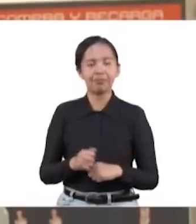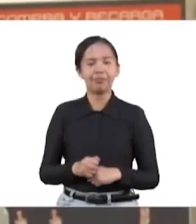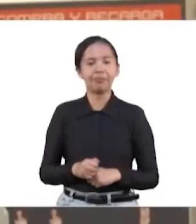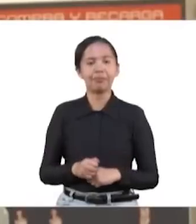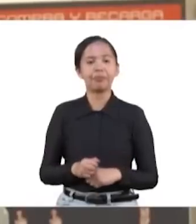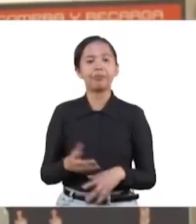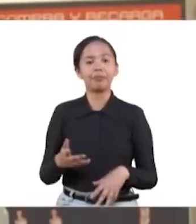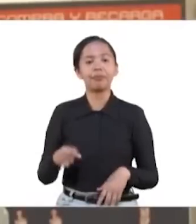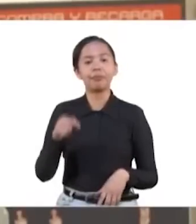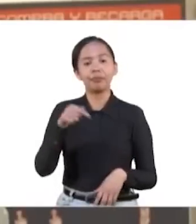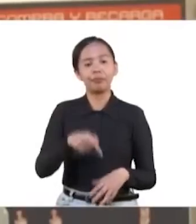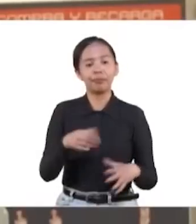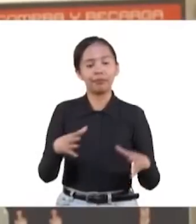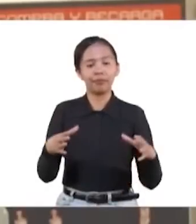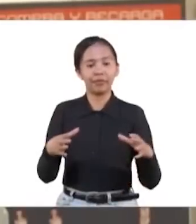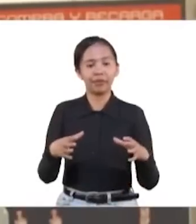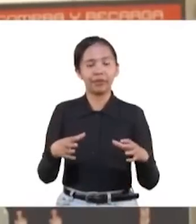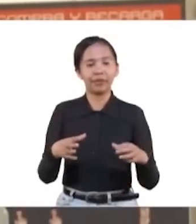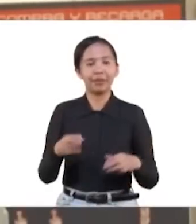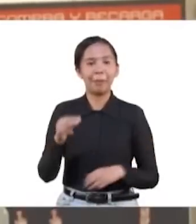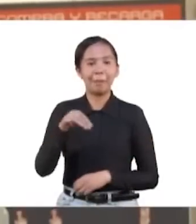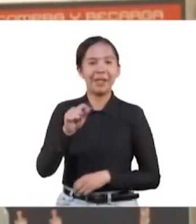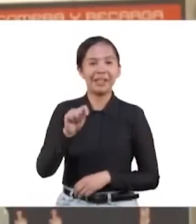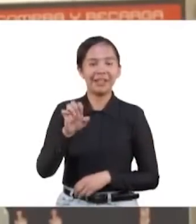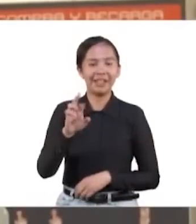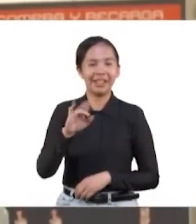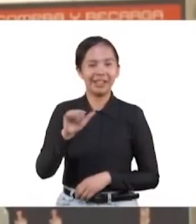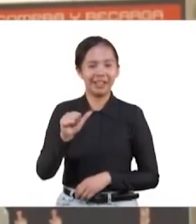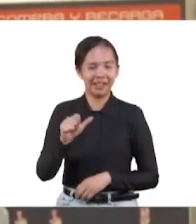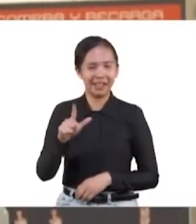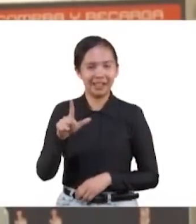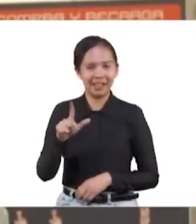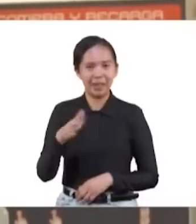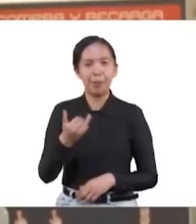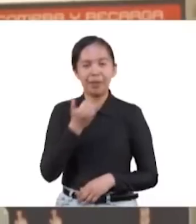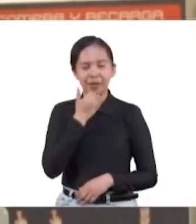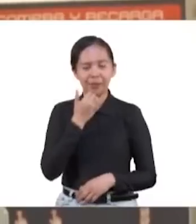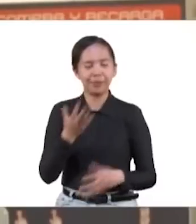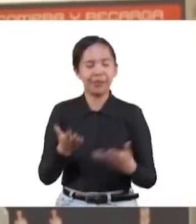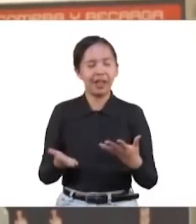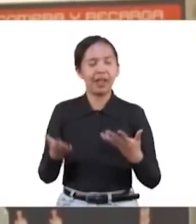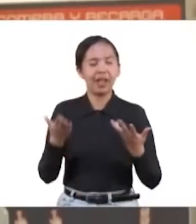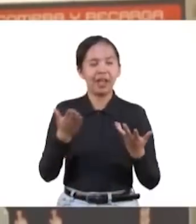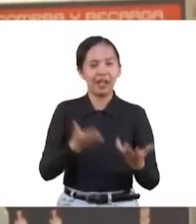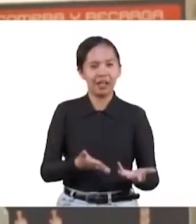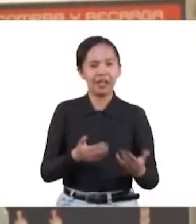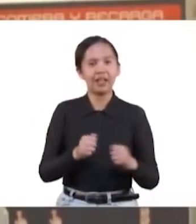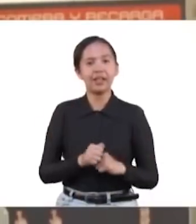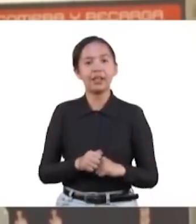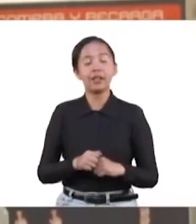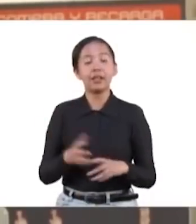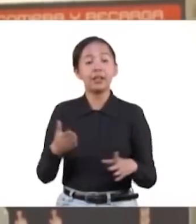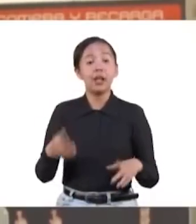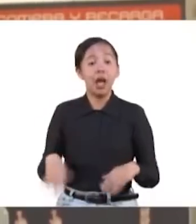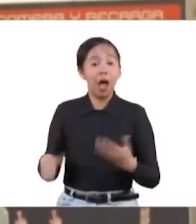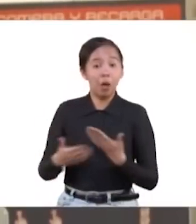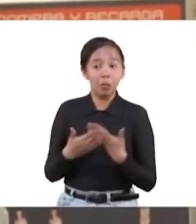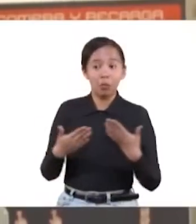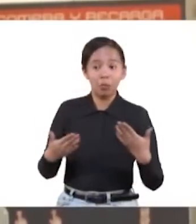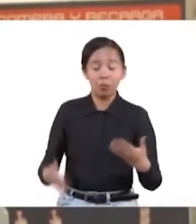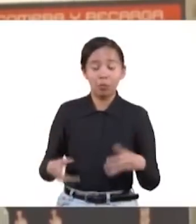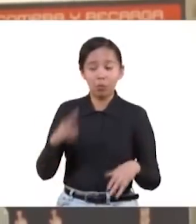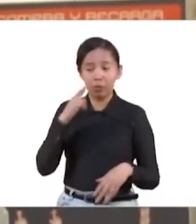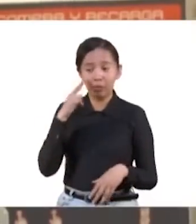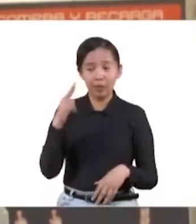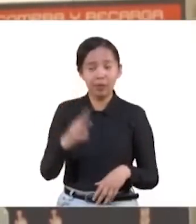situación, la instalación de estos aparatos en la zona de maniobras de Pantitlán, no será obstáculo para llevar a cabo las diferentes